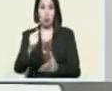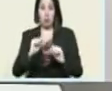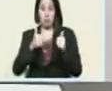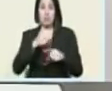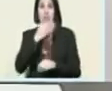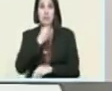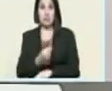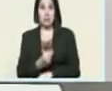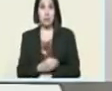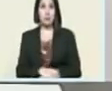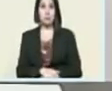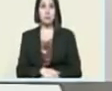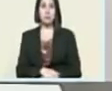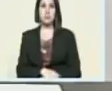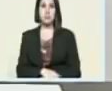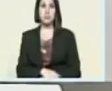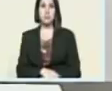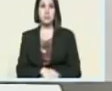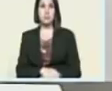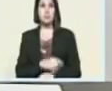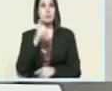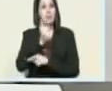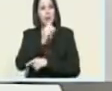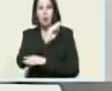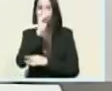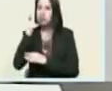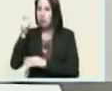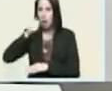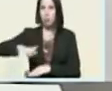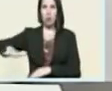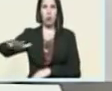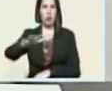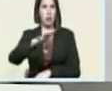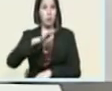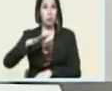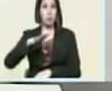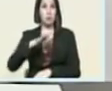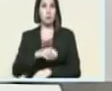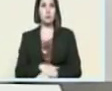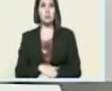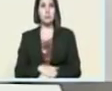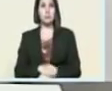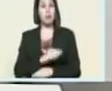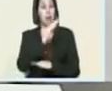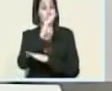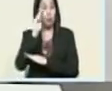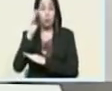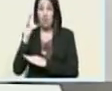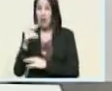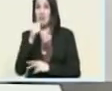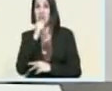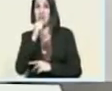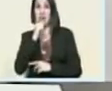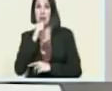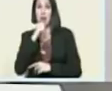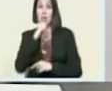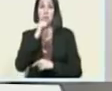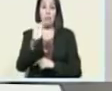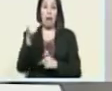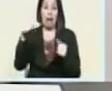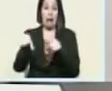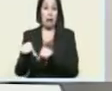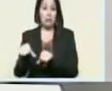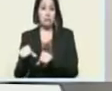arrancandito diciembre. Hay que proteger al pueblo, ¿verdad? Hay que protegerlo, ¿de quién? De los malvados, de